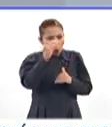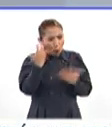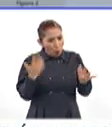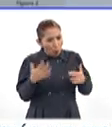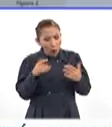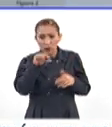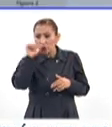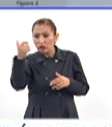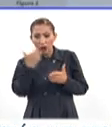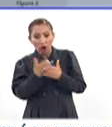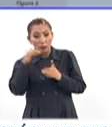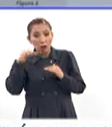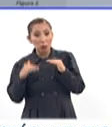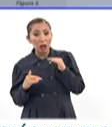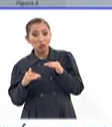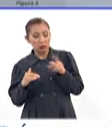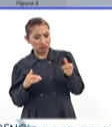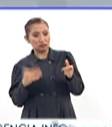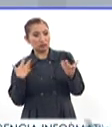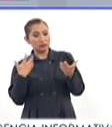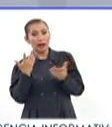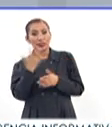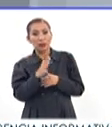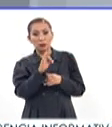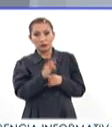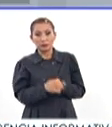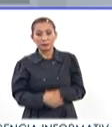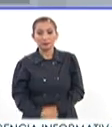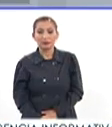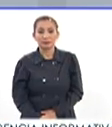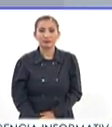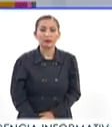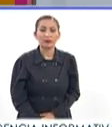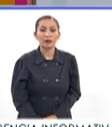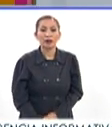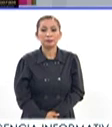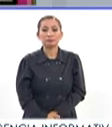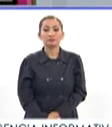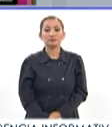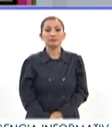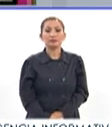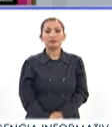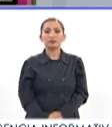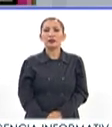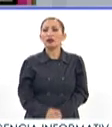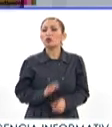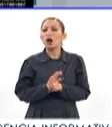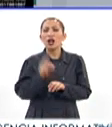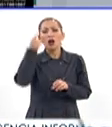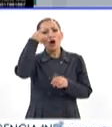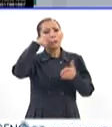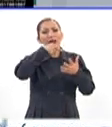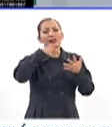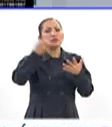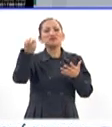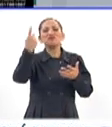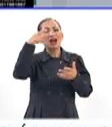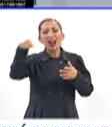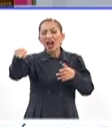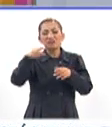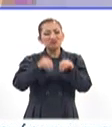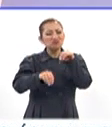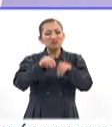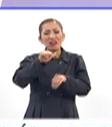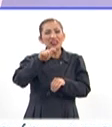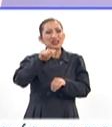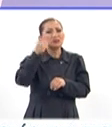que el resto de la economía, ¿no? Casi un 10%. Claro. ¿Cuáles son los objetivos de